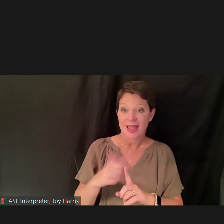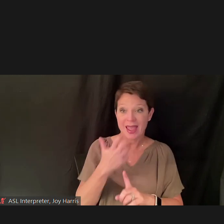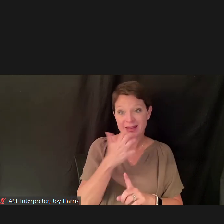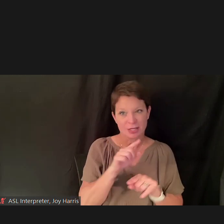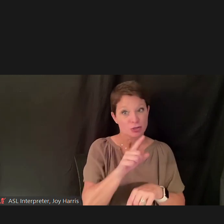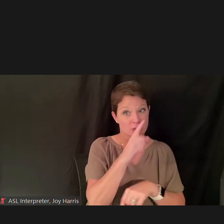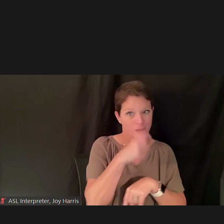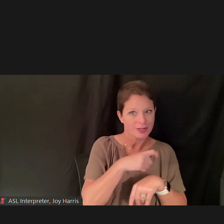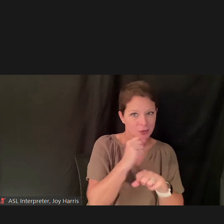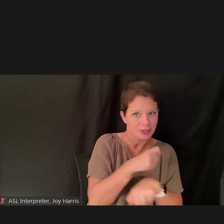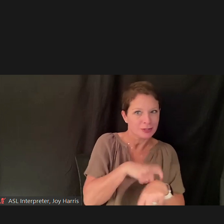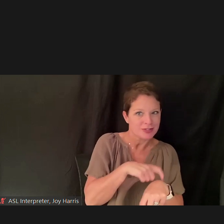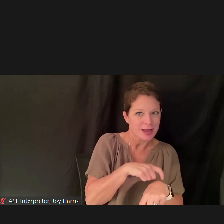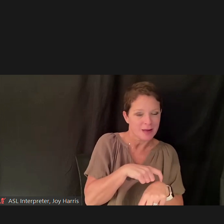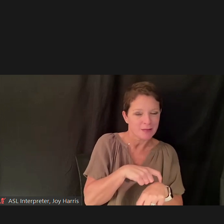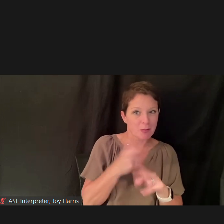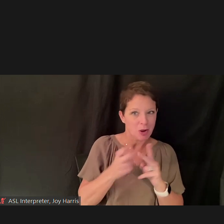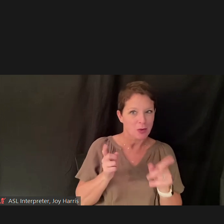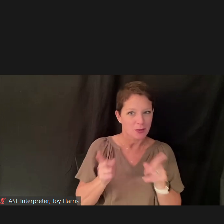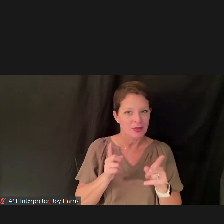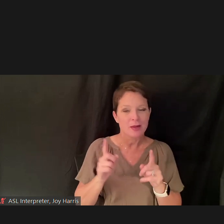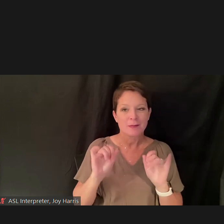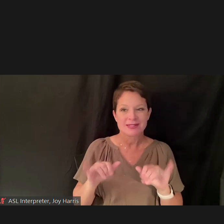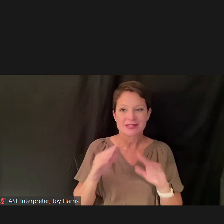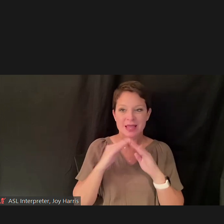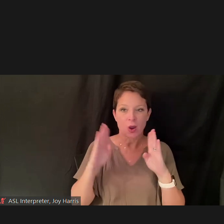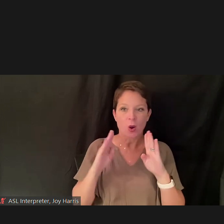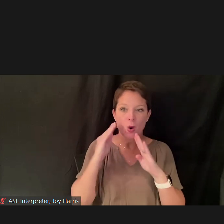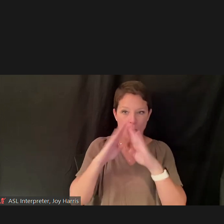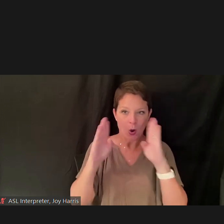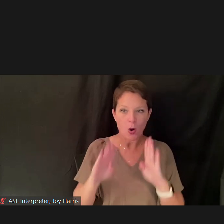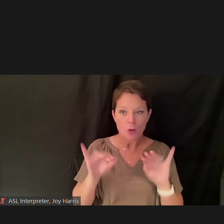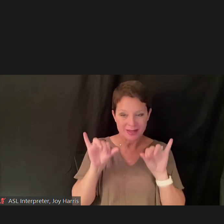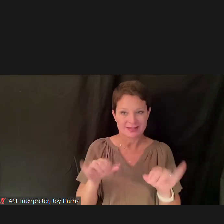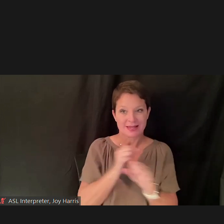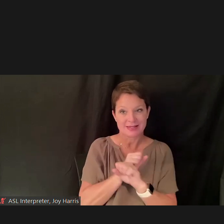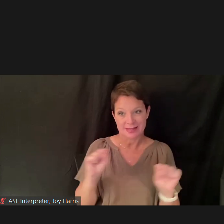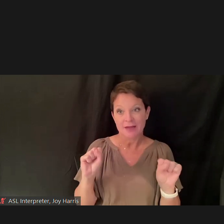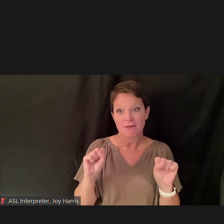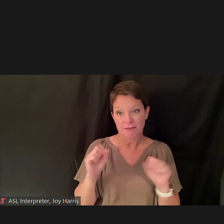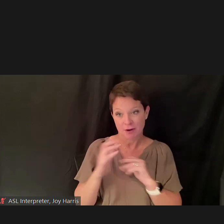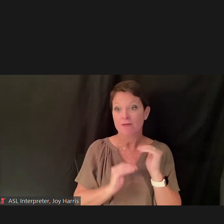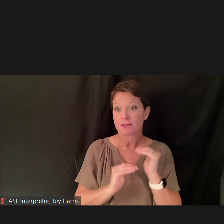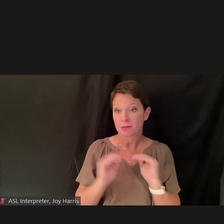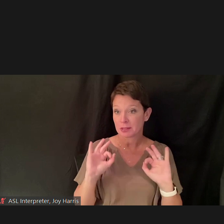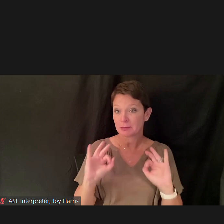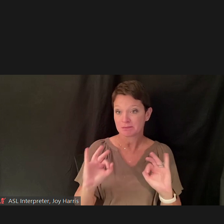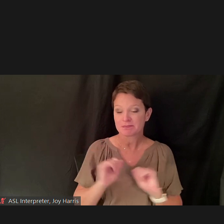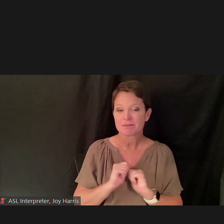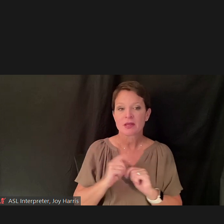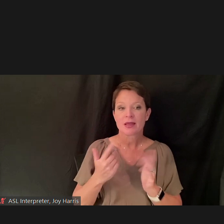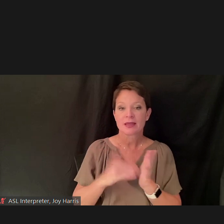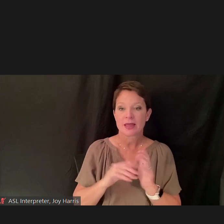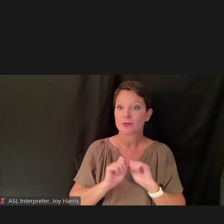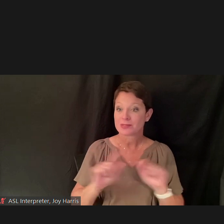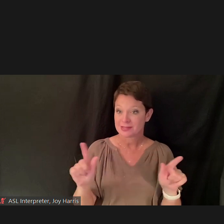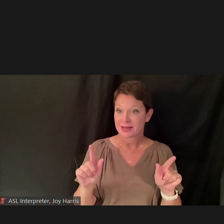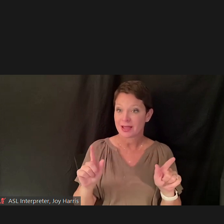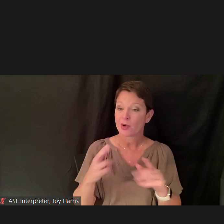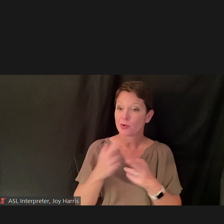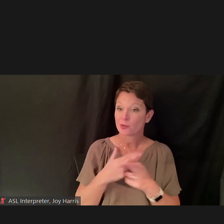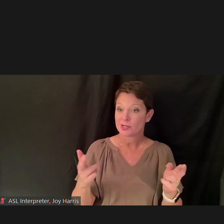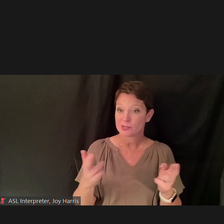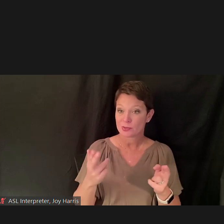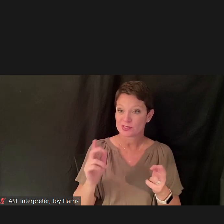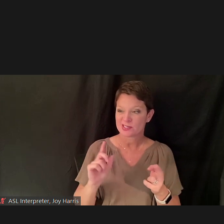utilidades. temperature and stay home and Hay stay programas comfortably. para So el again, we'll verano y send para out el verano. these resources to